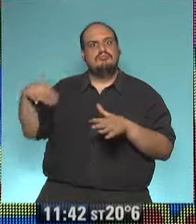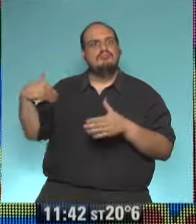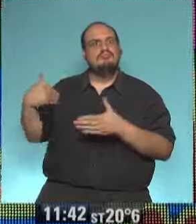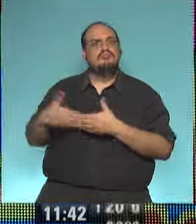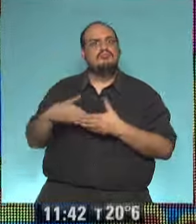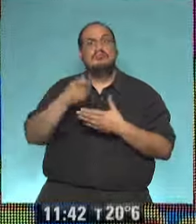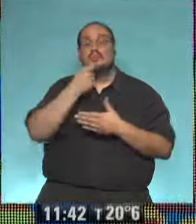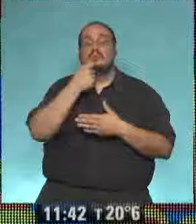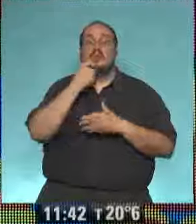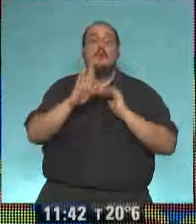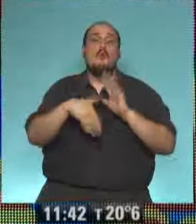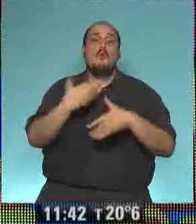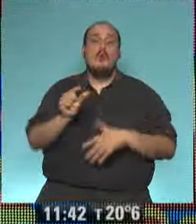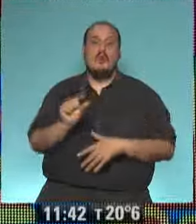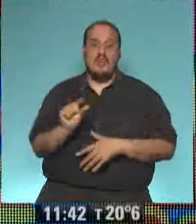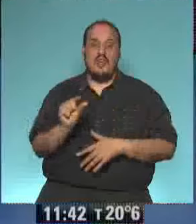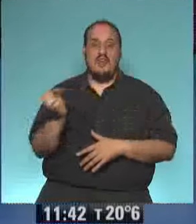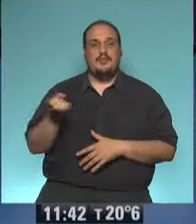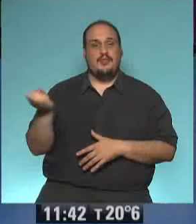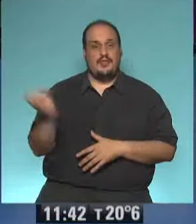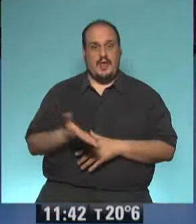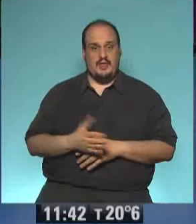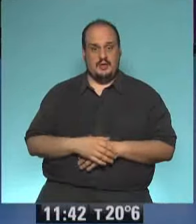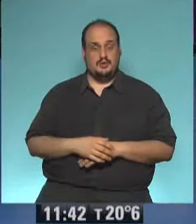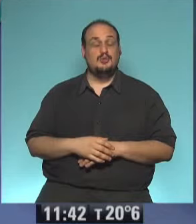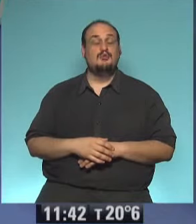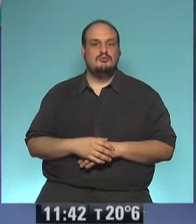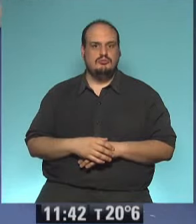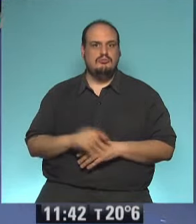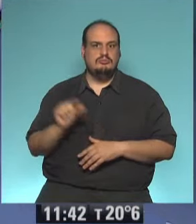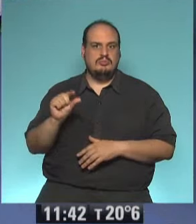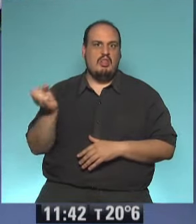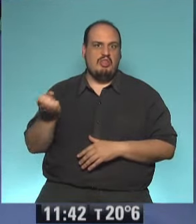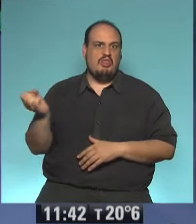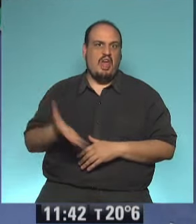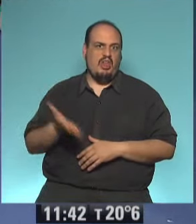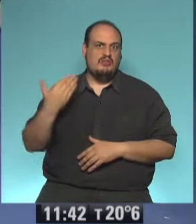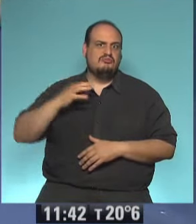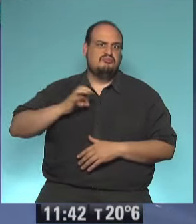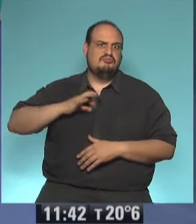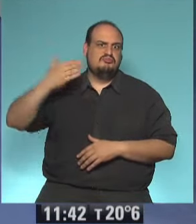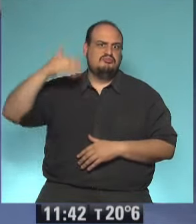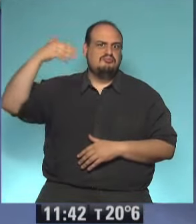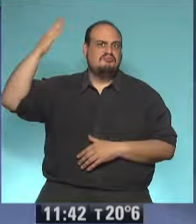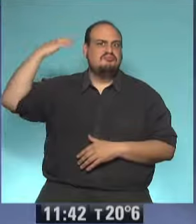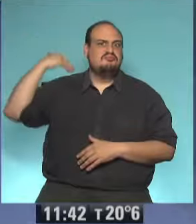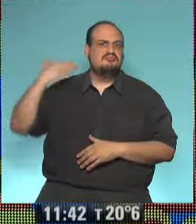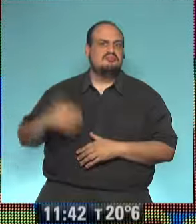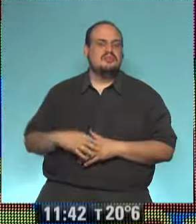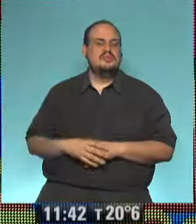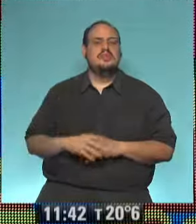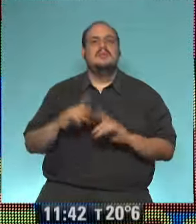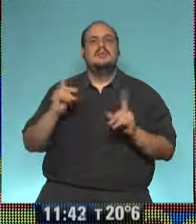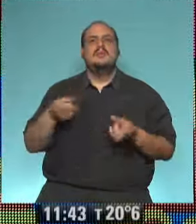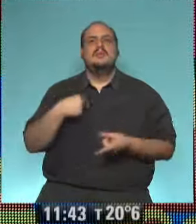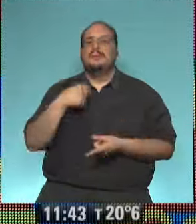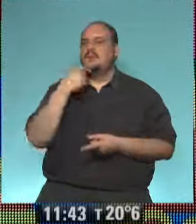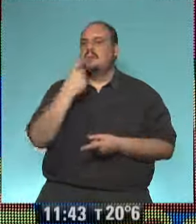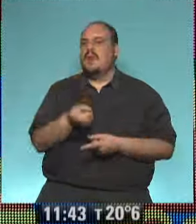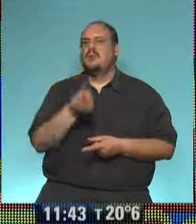los juegos con dados. Ahí está, justo que veíamos un dado, porque sí, el dado hace un montón de tiempo que se usa. Le podríamos preguntar a, no